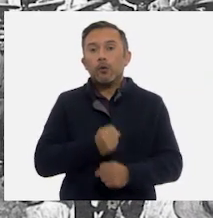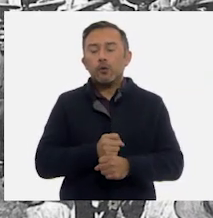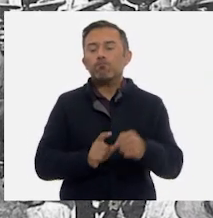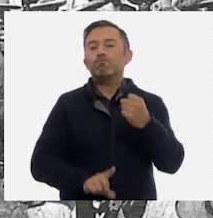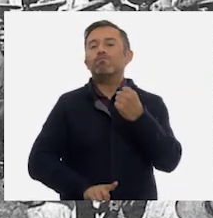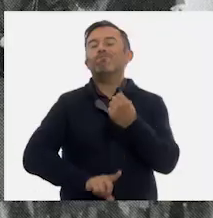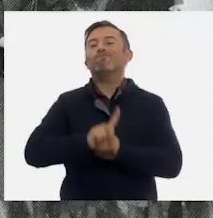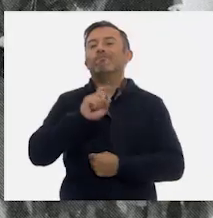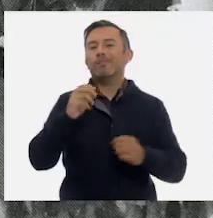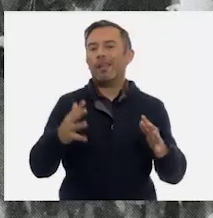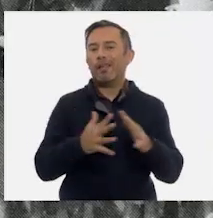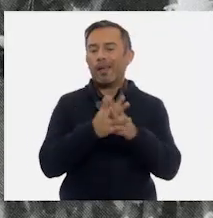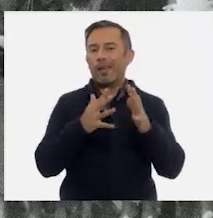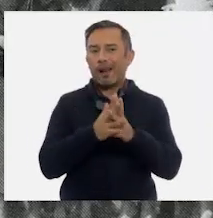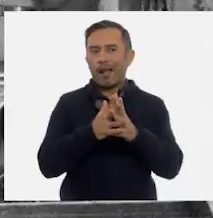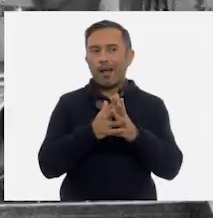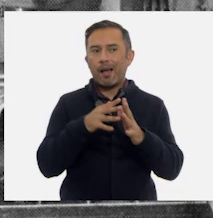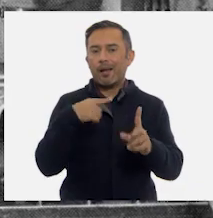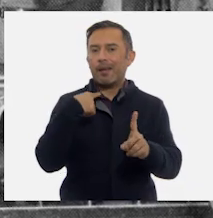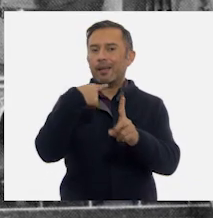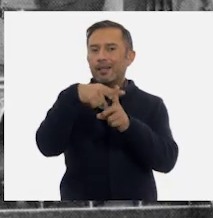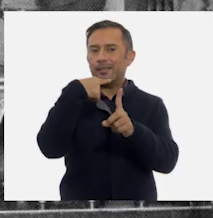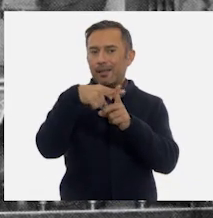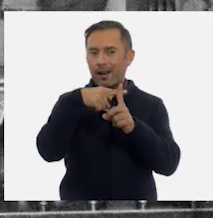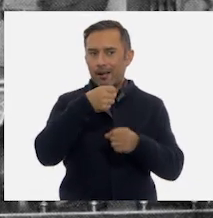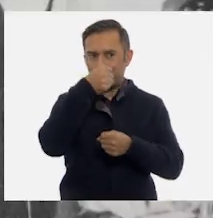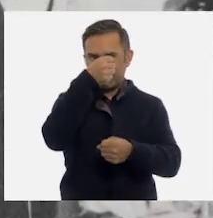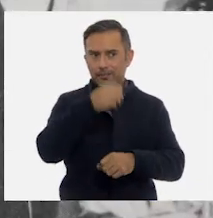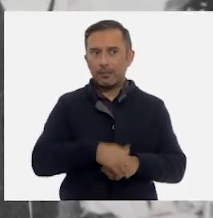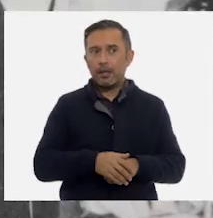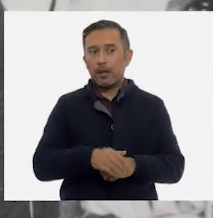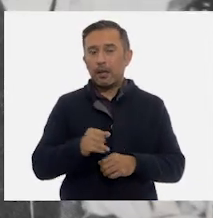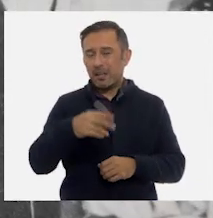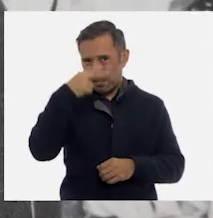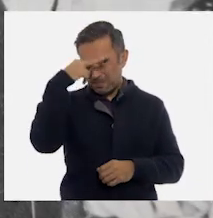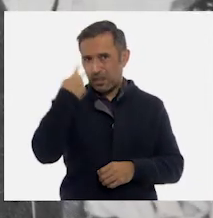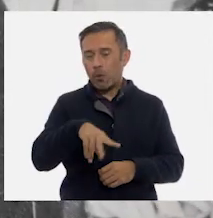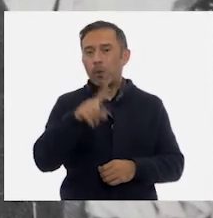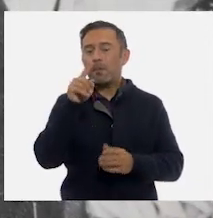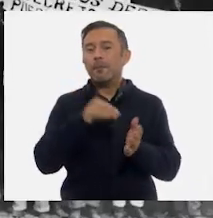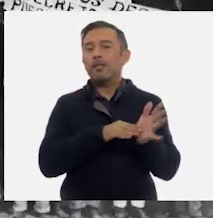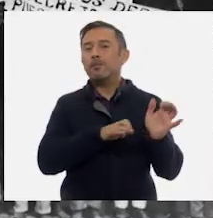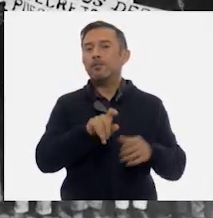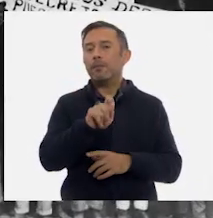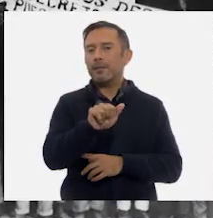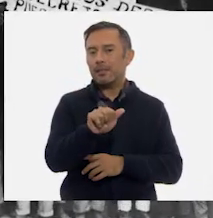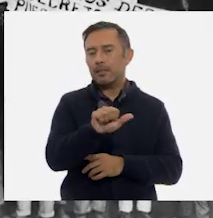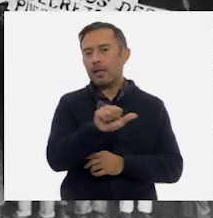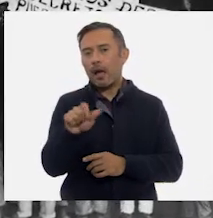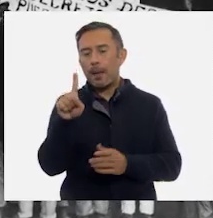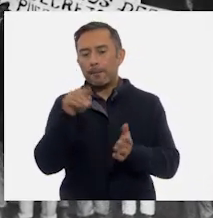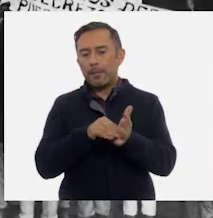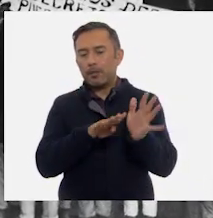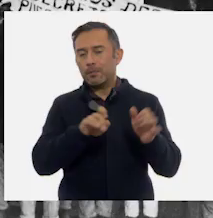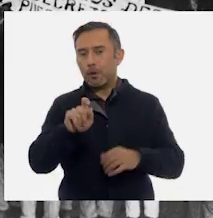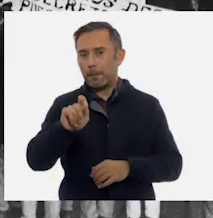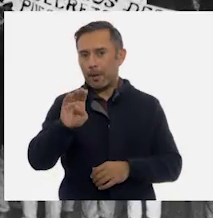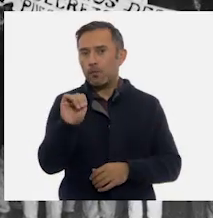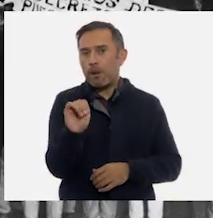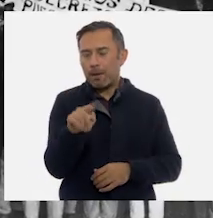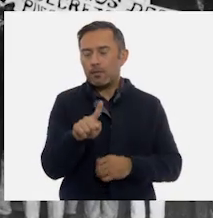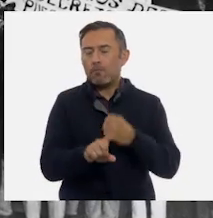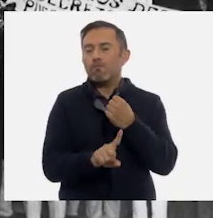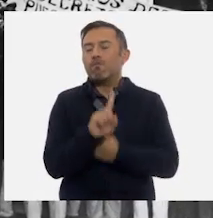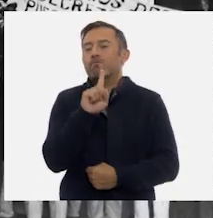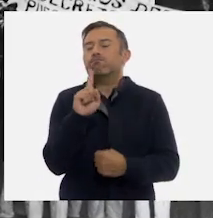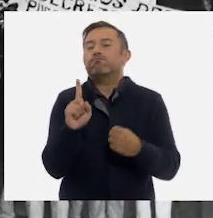El conflicto cristero que estalla en México entre 1926 y 1929 llega también a